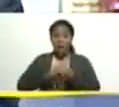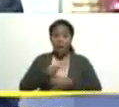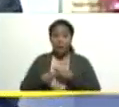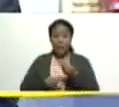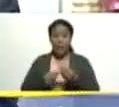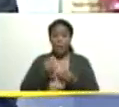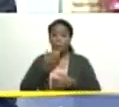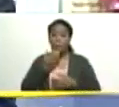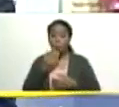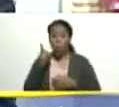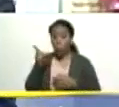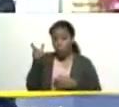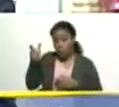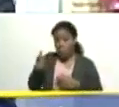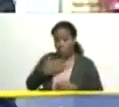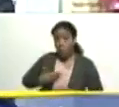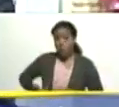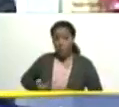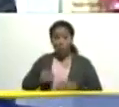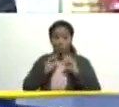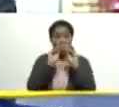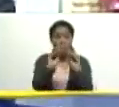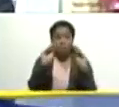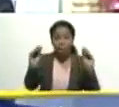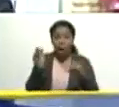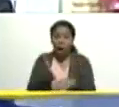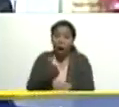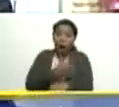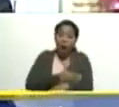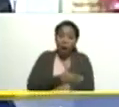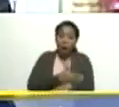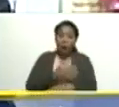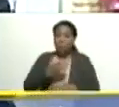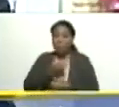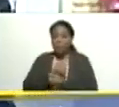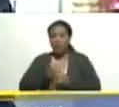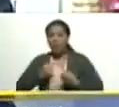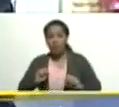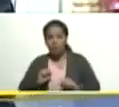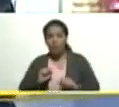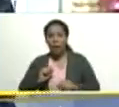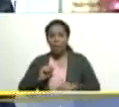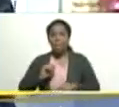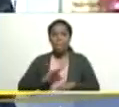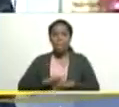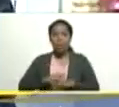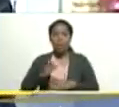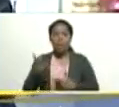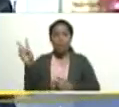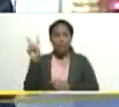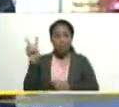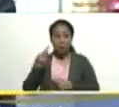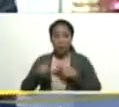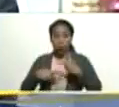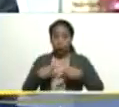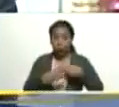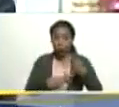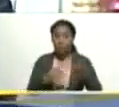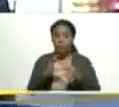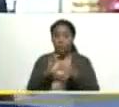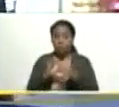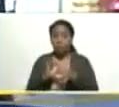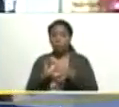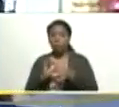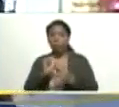hecho permanentemente de la unidad en lo productivo, de la unidad en la consolidación de una Venezuela productiva, en la unidad de esa Venezuela